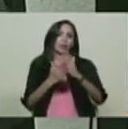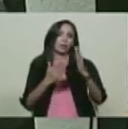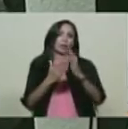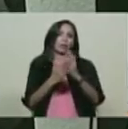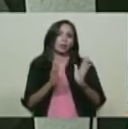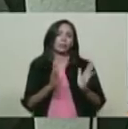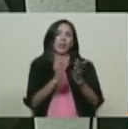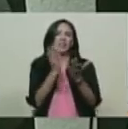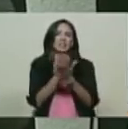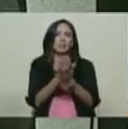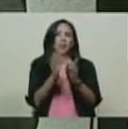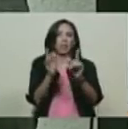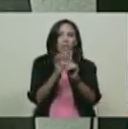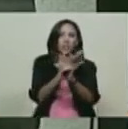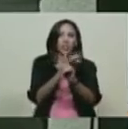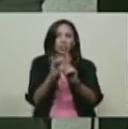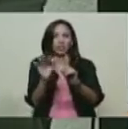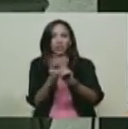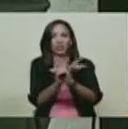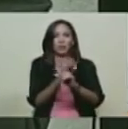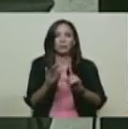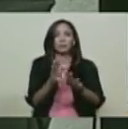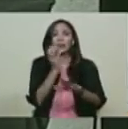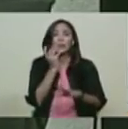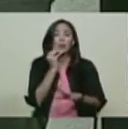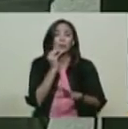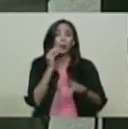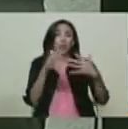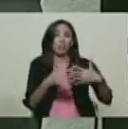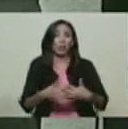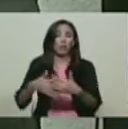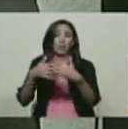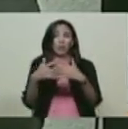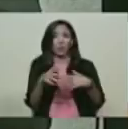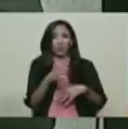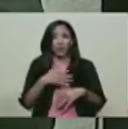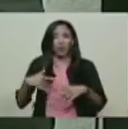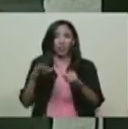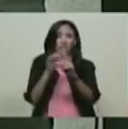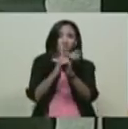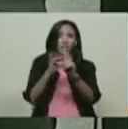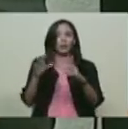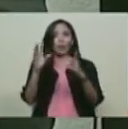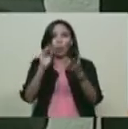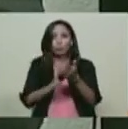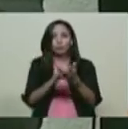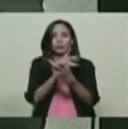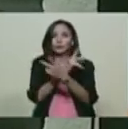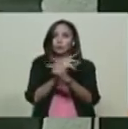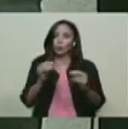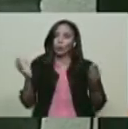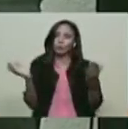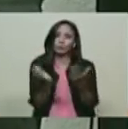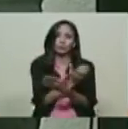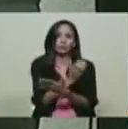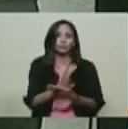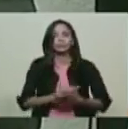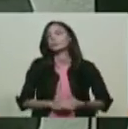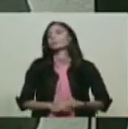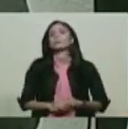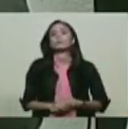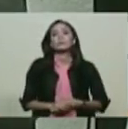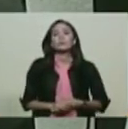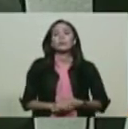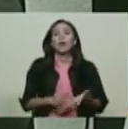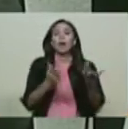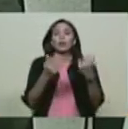que el chantaje internacional que se nos ha querido imponer vuelva a someter al pueblo venezolano a alguna carencia. Nace